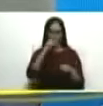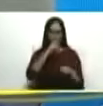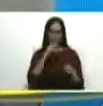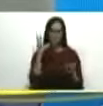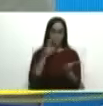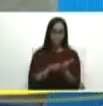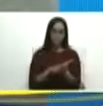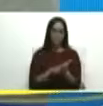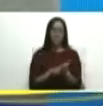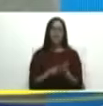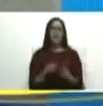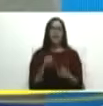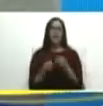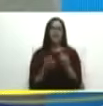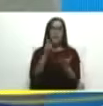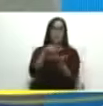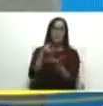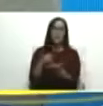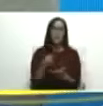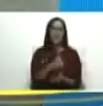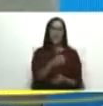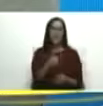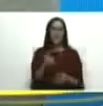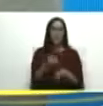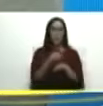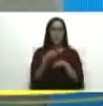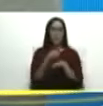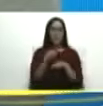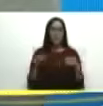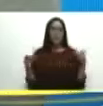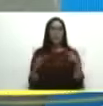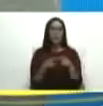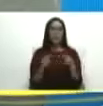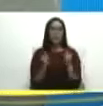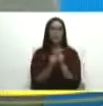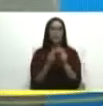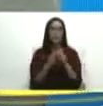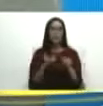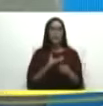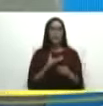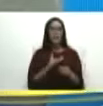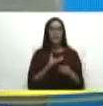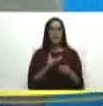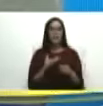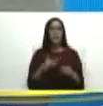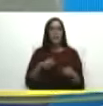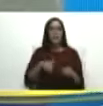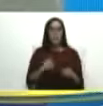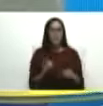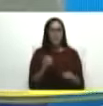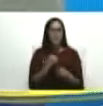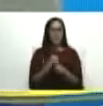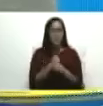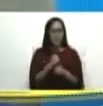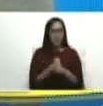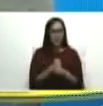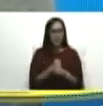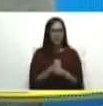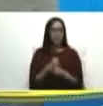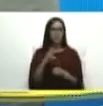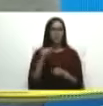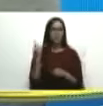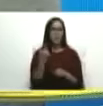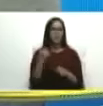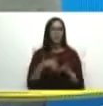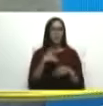hacer presencia en cada gobernación y reunirnos con todos los alcaldes y alcaldesas para poder, para poder trabajar no solamente